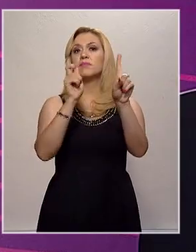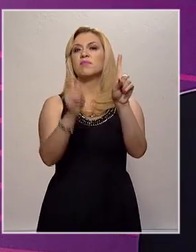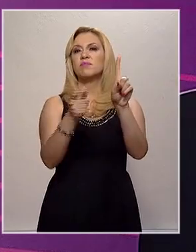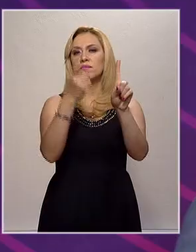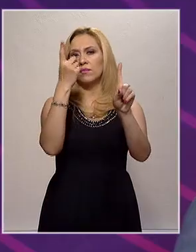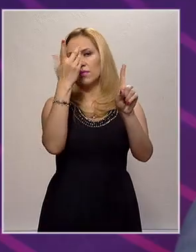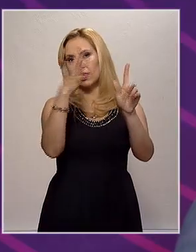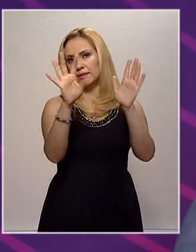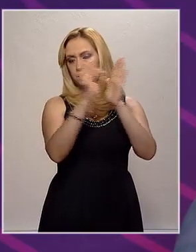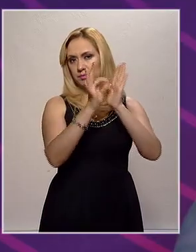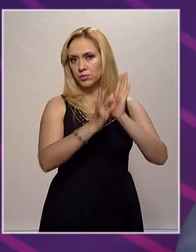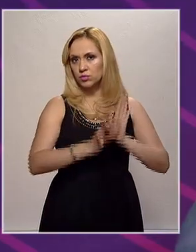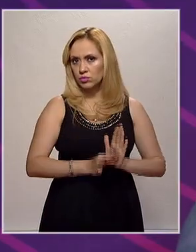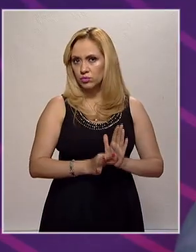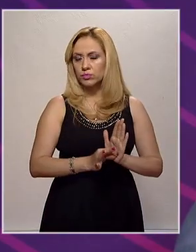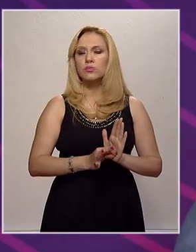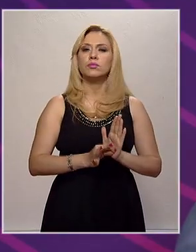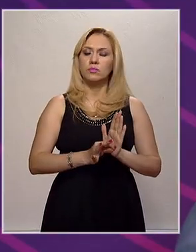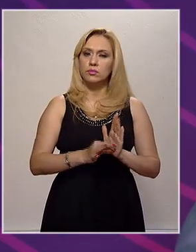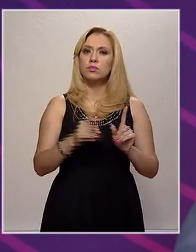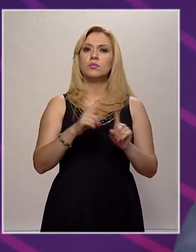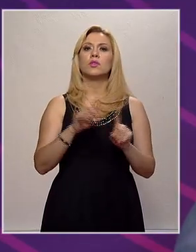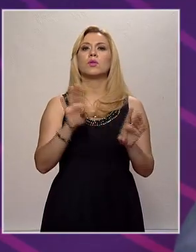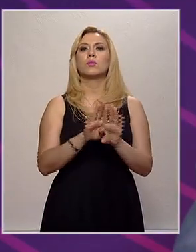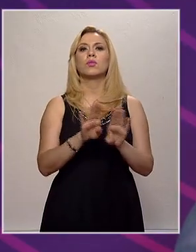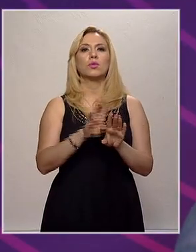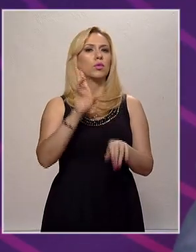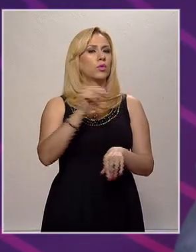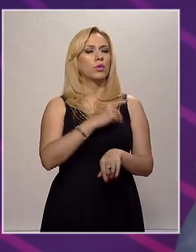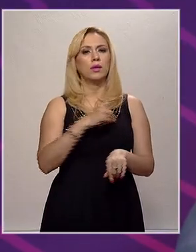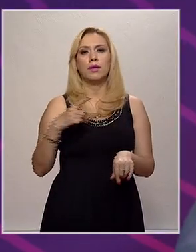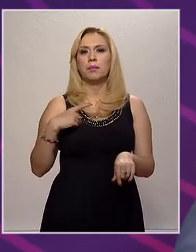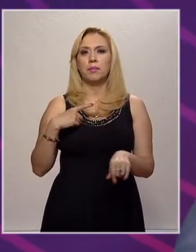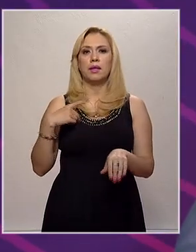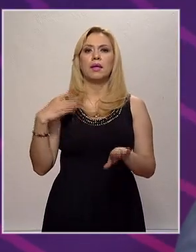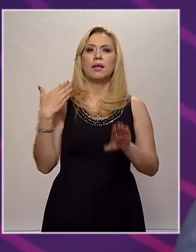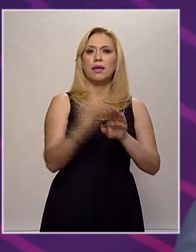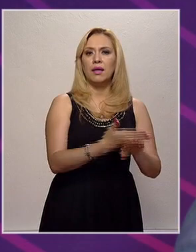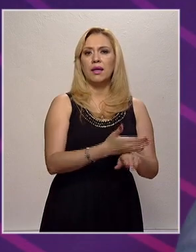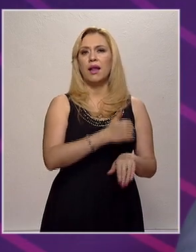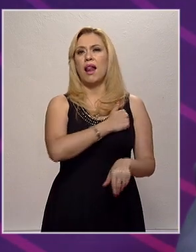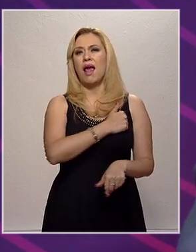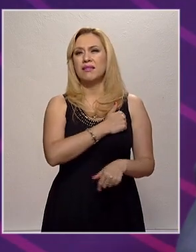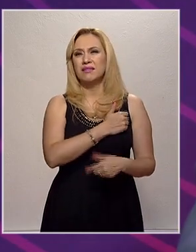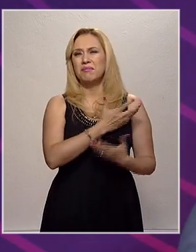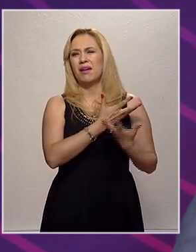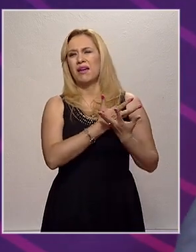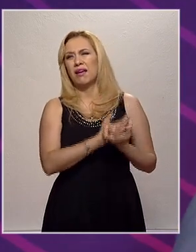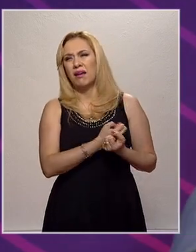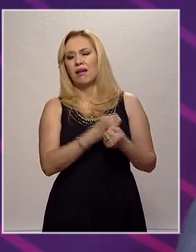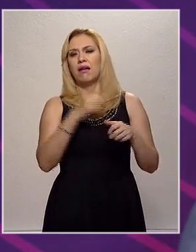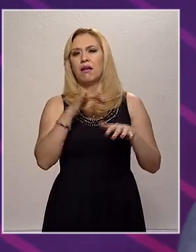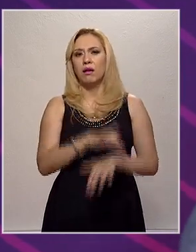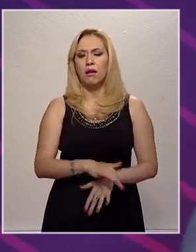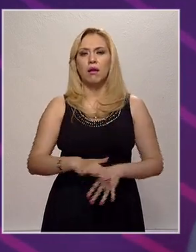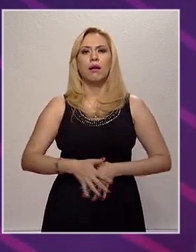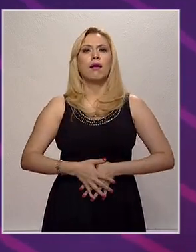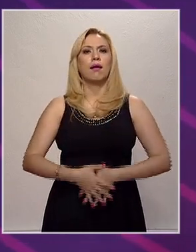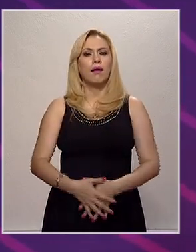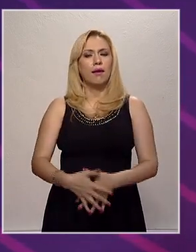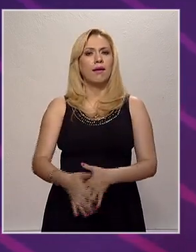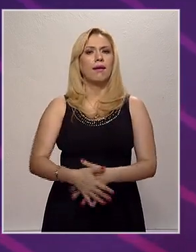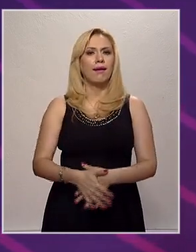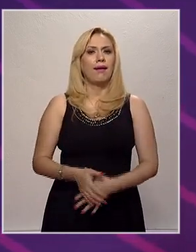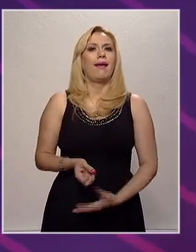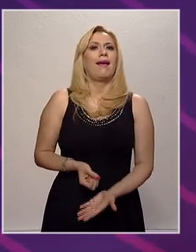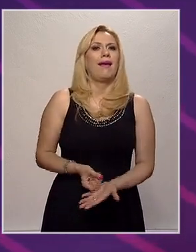decálogo, derecho de las mujeres a estar libres de cualquier conducta que las pueda dañar, lastimar o denigrar durante el embarazo, parto y puerperio. Y aquí habría que